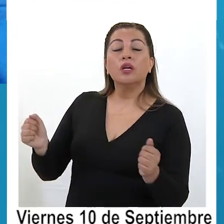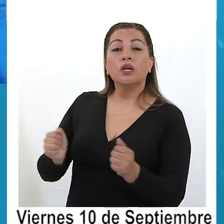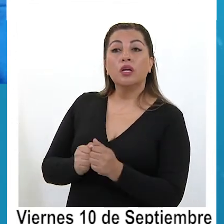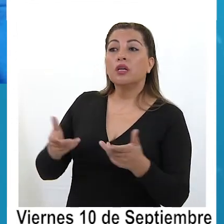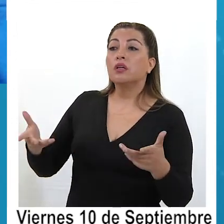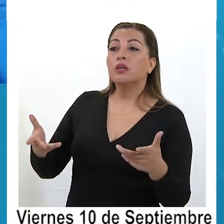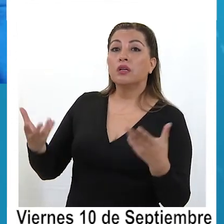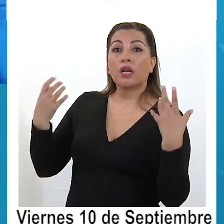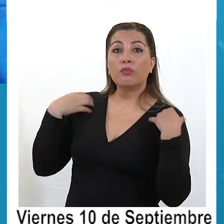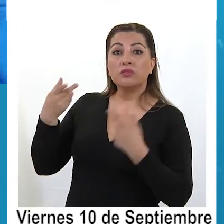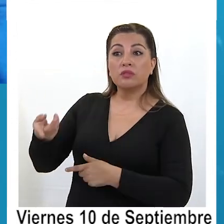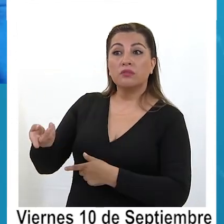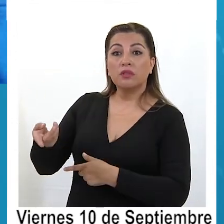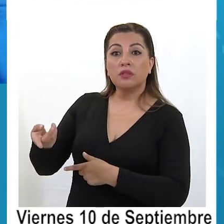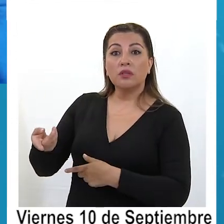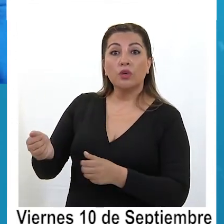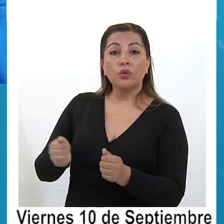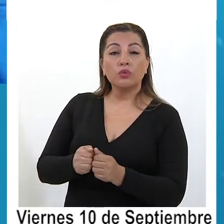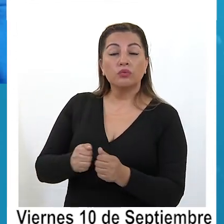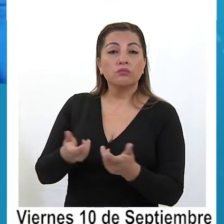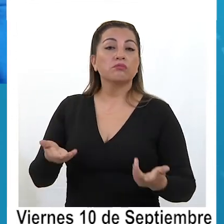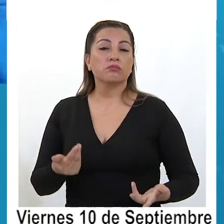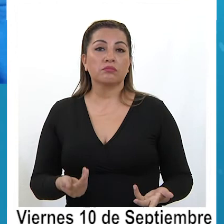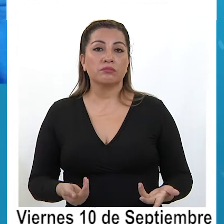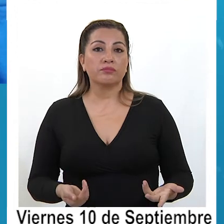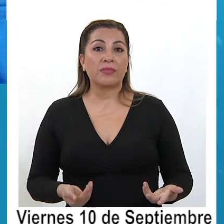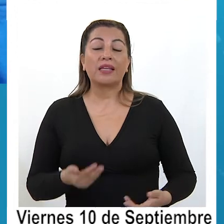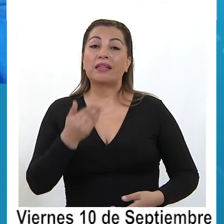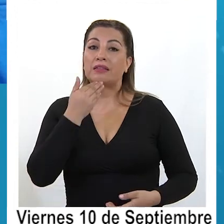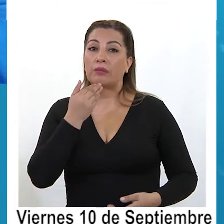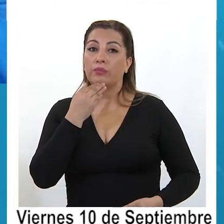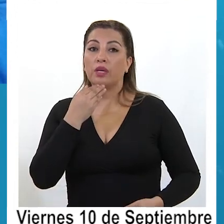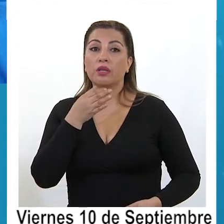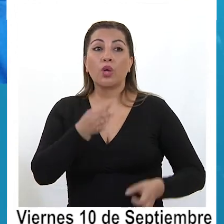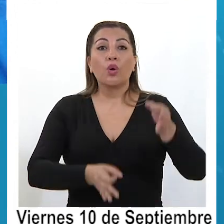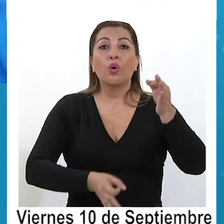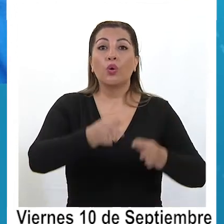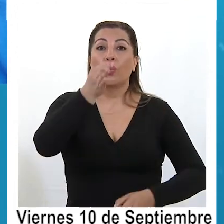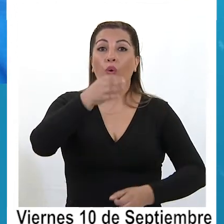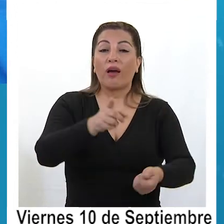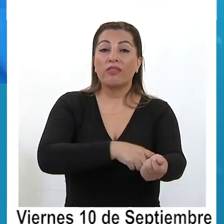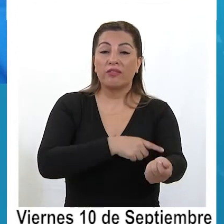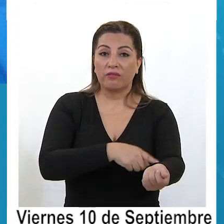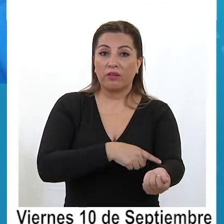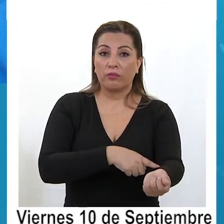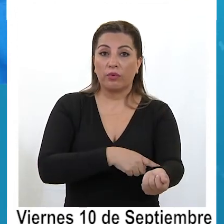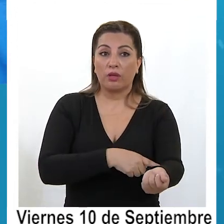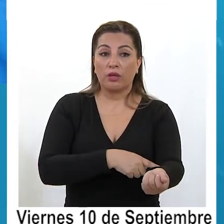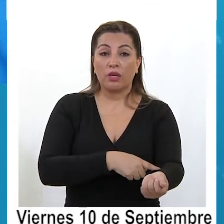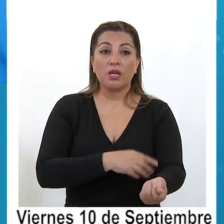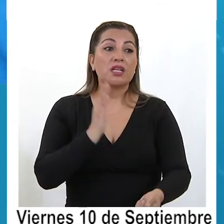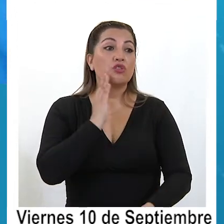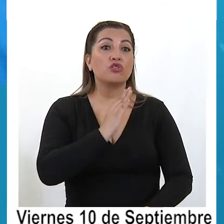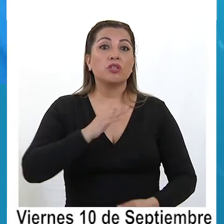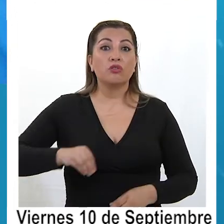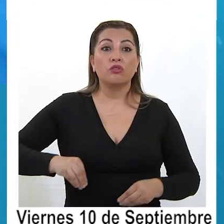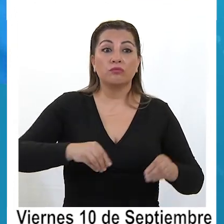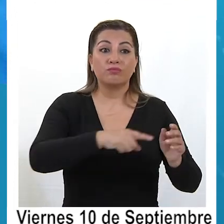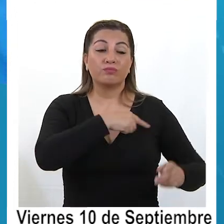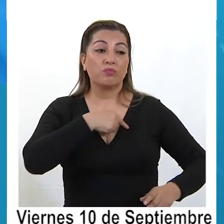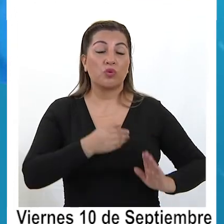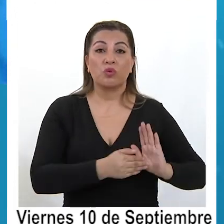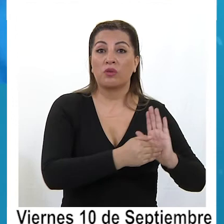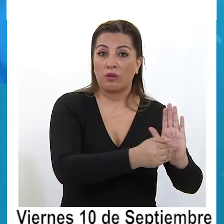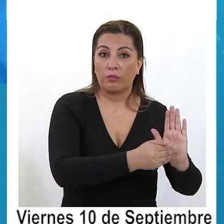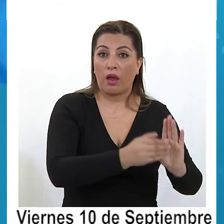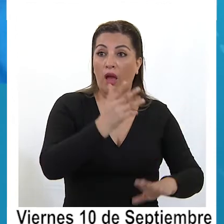ellos. De la mano, en forma inmediata, se le da cuenta al juzgado de familia, ya venga o no con un adulto responsable, para tomar todas las medidas